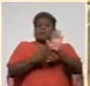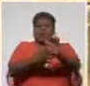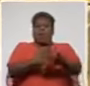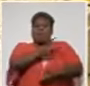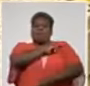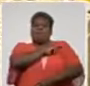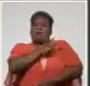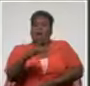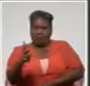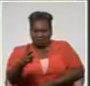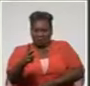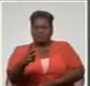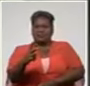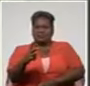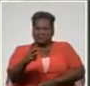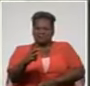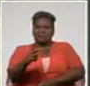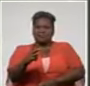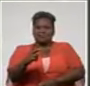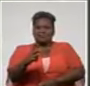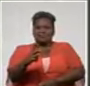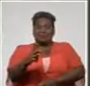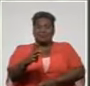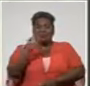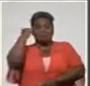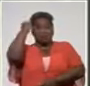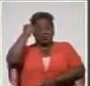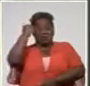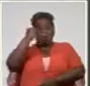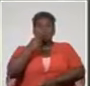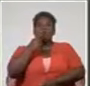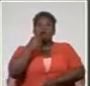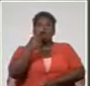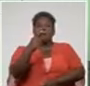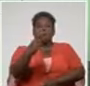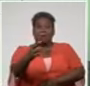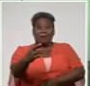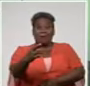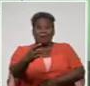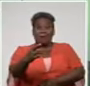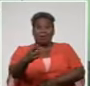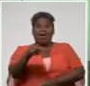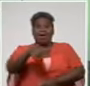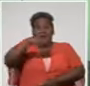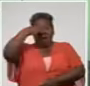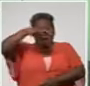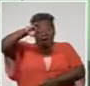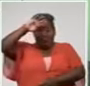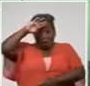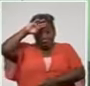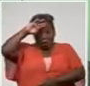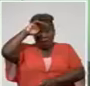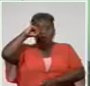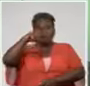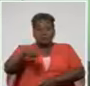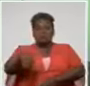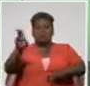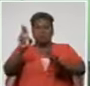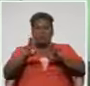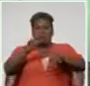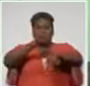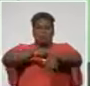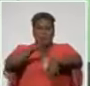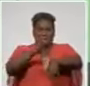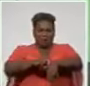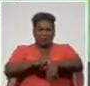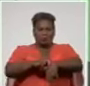bueno, esperamos que la respuesta que estamos dando al país sea de acorde al momento que estamos viviendo, porque